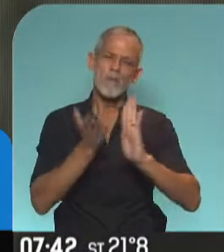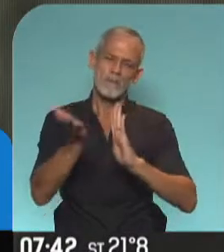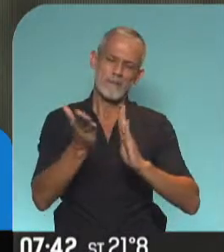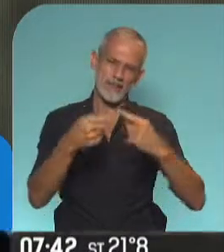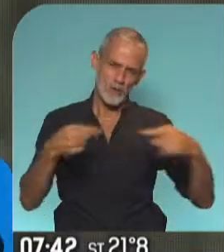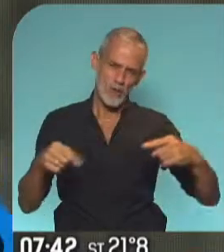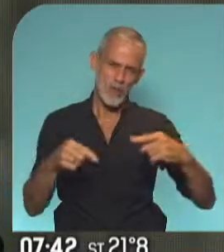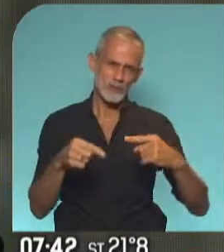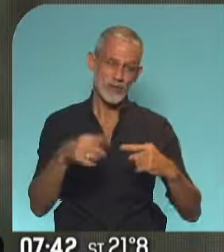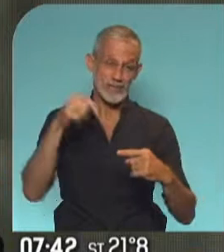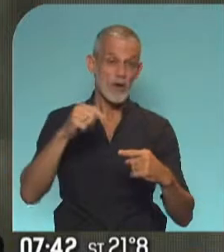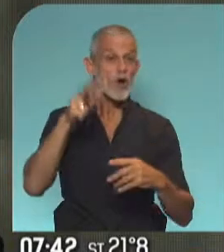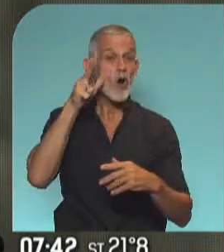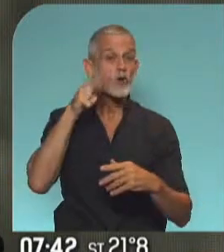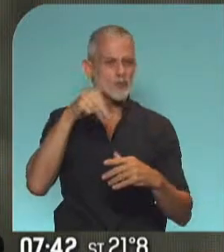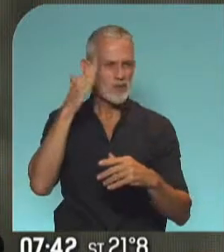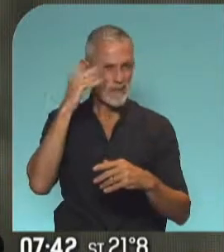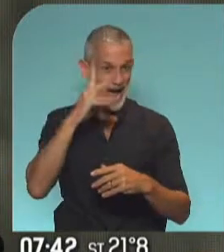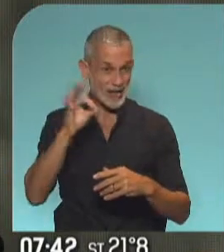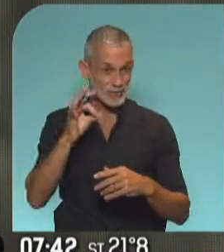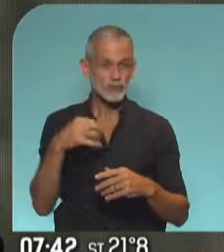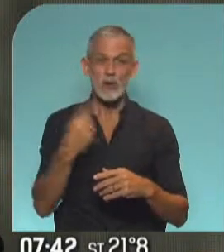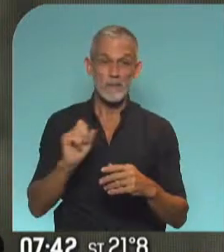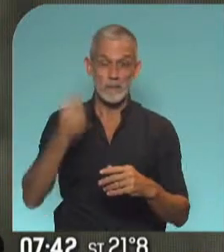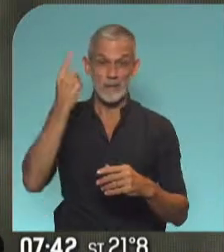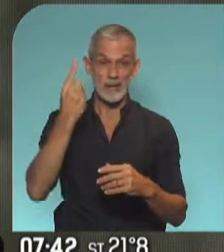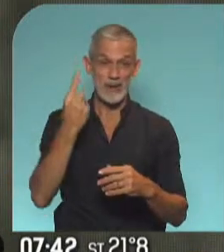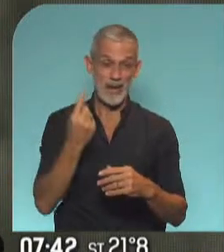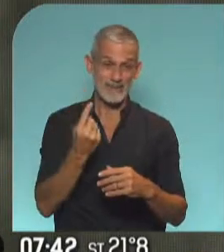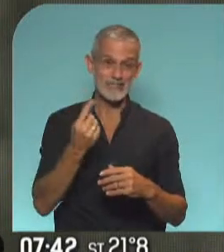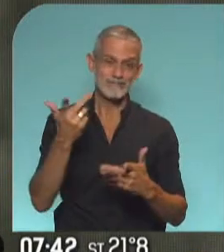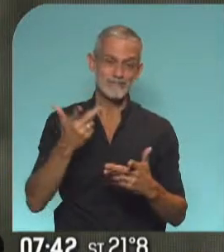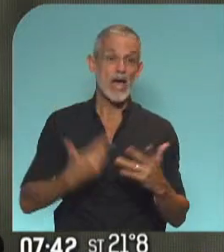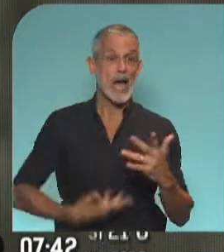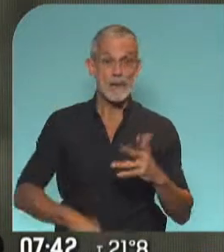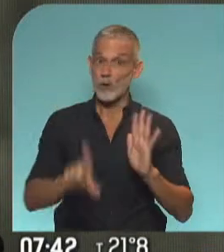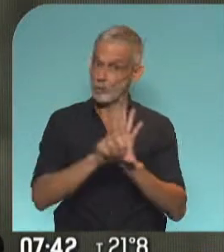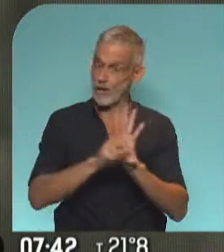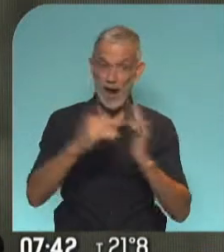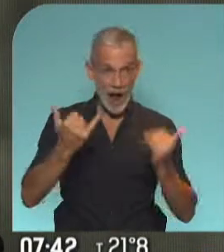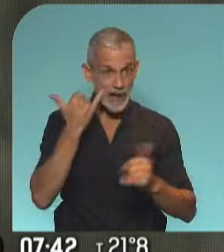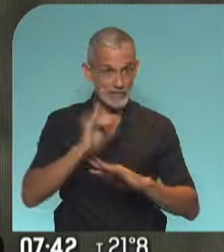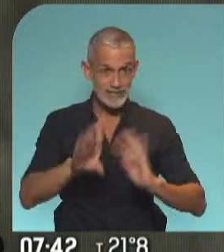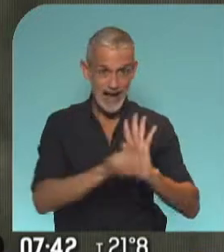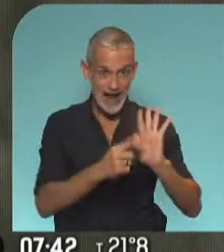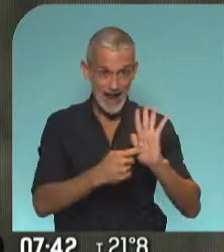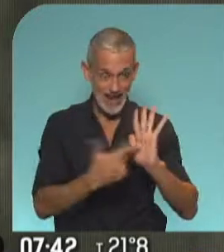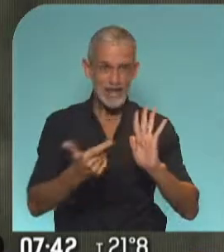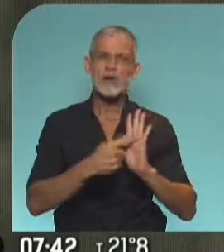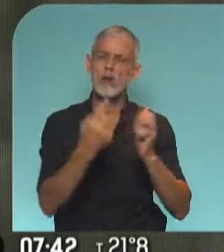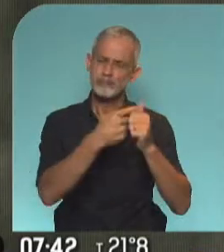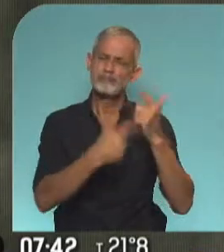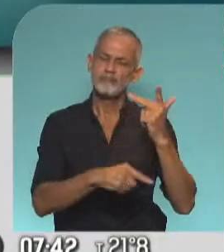muchísimas, de este 8M que nos encuentra por primera vez con aborto legal, pero que obviamente tiene